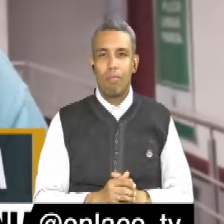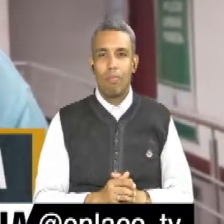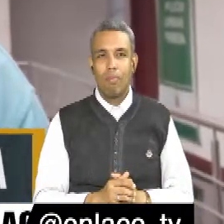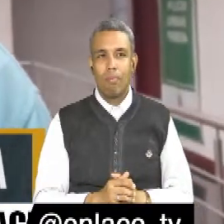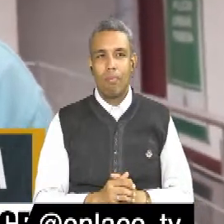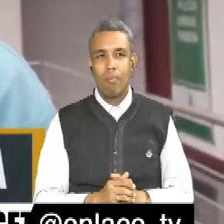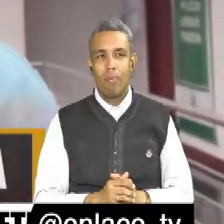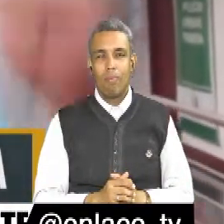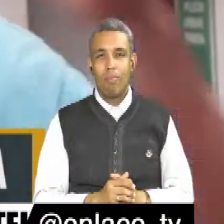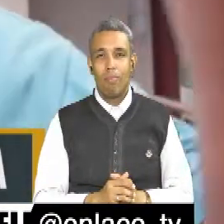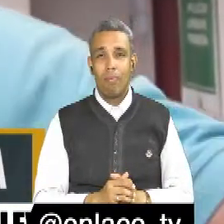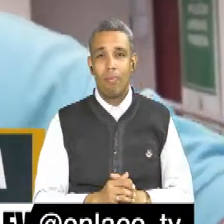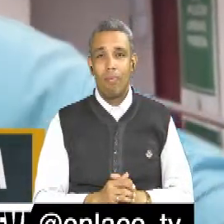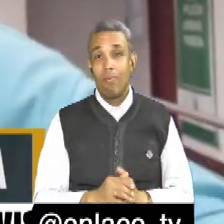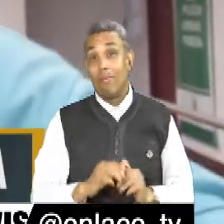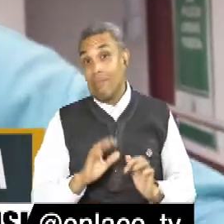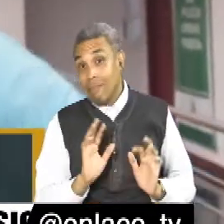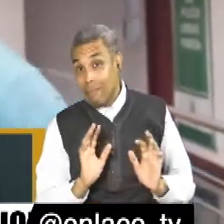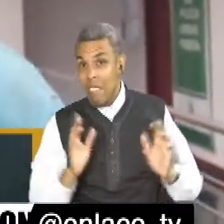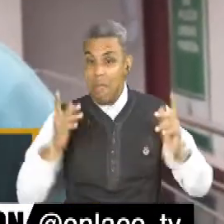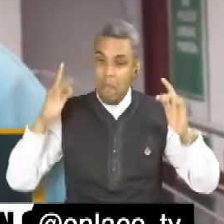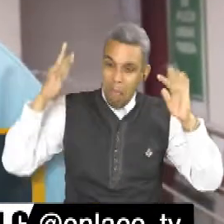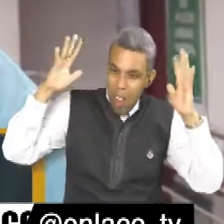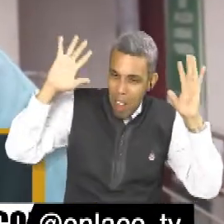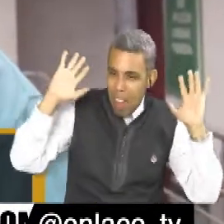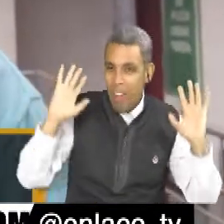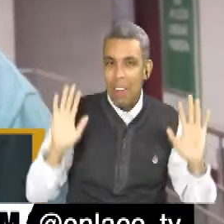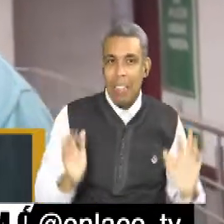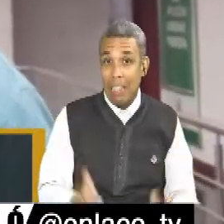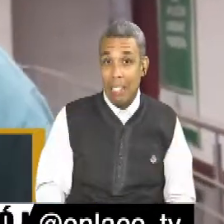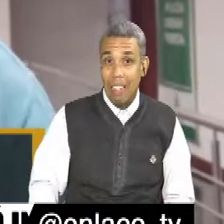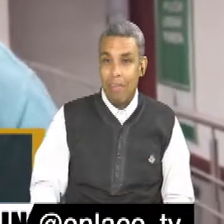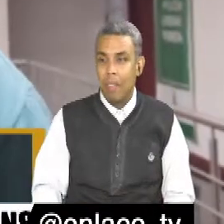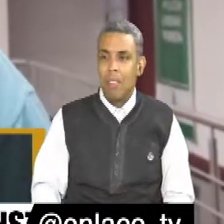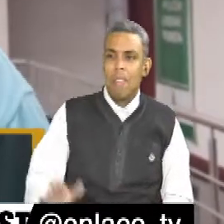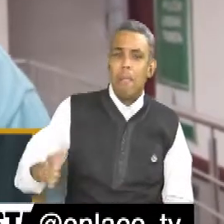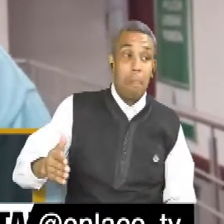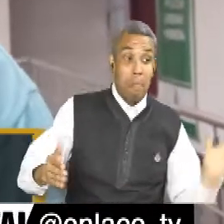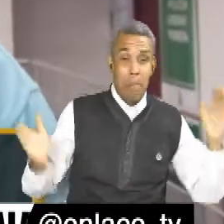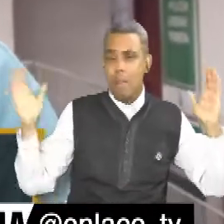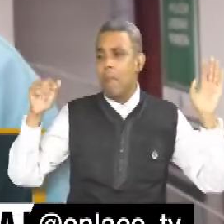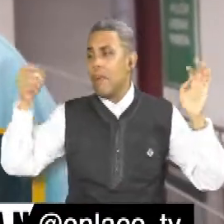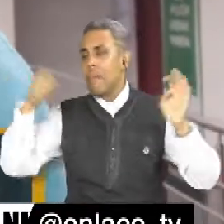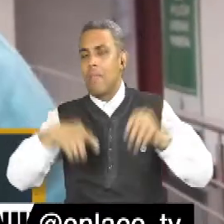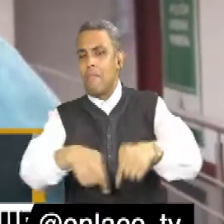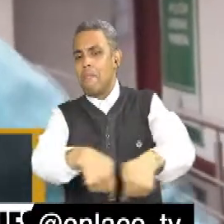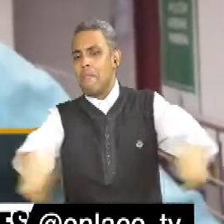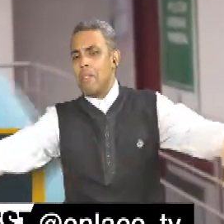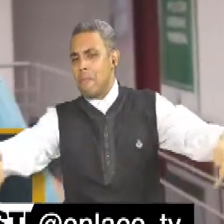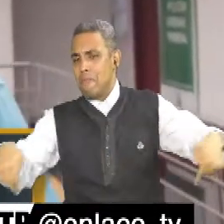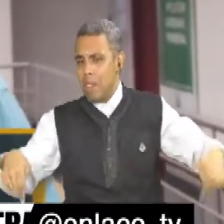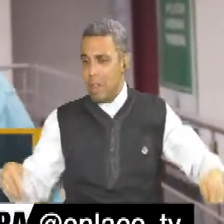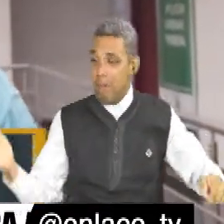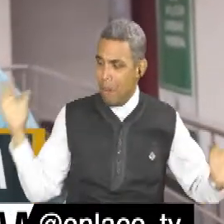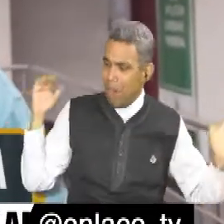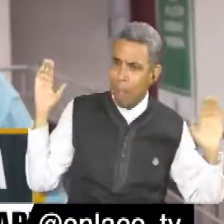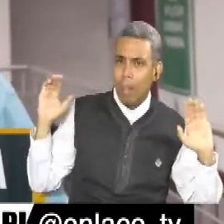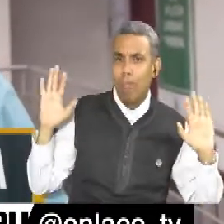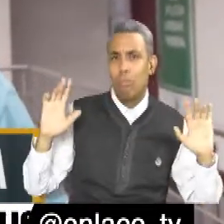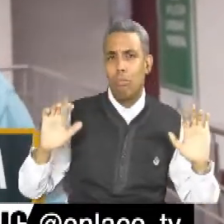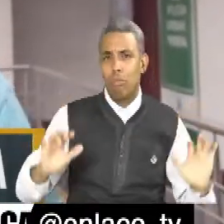tienden a obligarlos a que se ubique o se alquile un lugar para ejercer las actividades, ¿no? Aquí en Barranca Bermeja pues todavía no